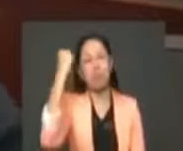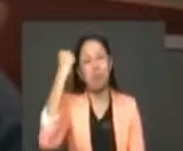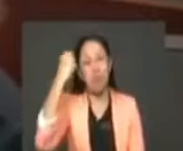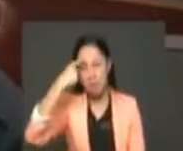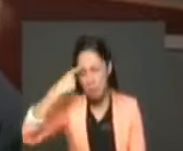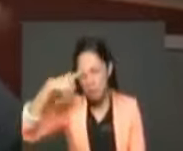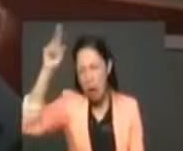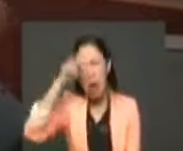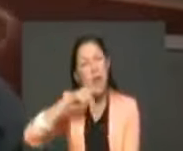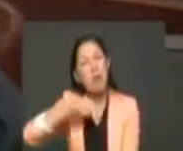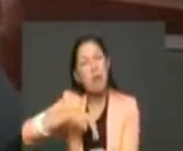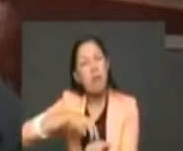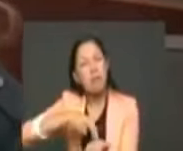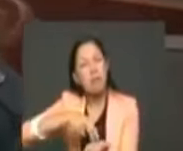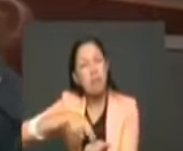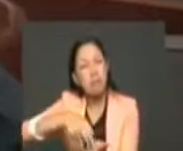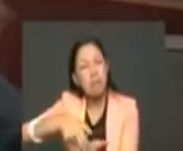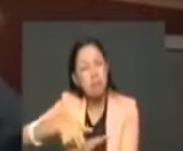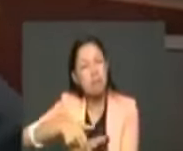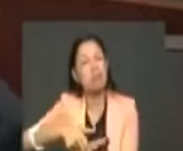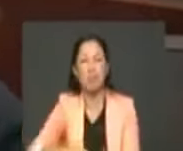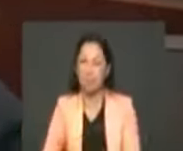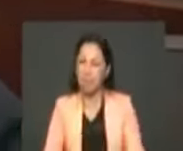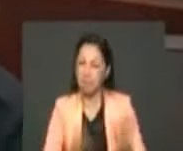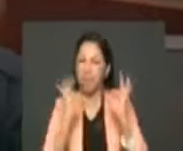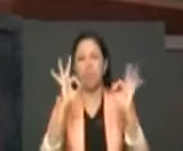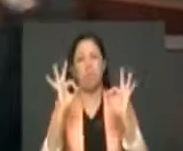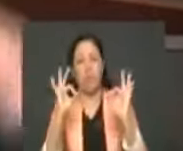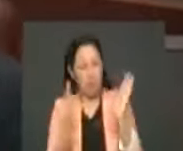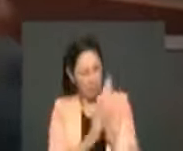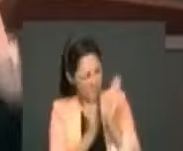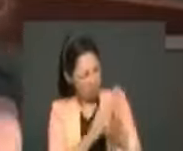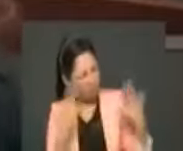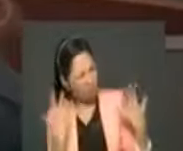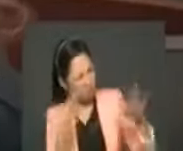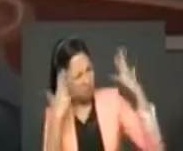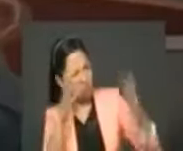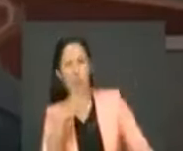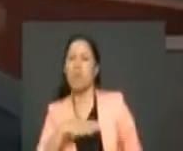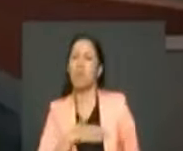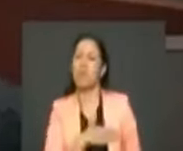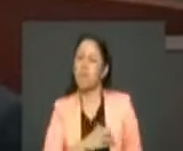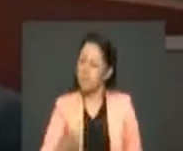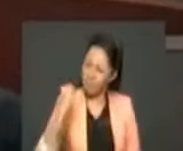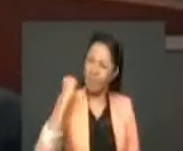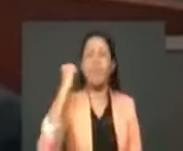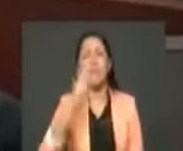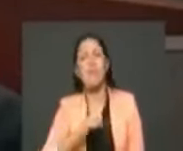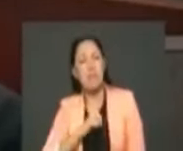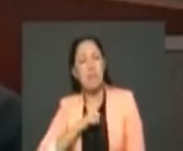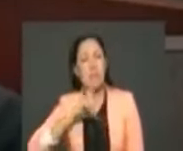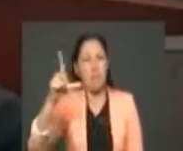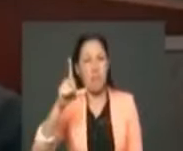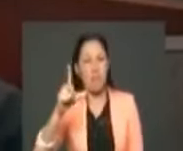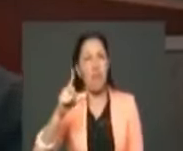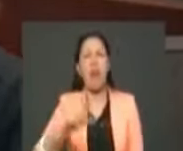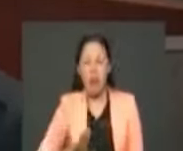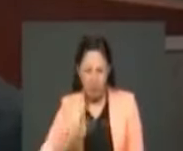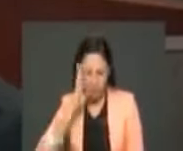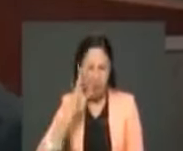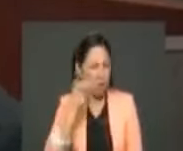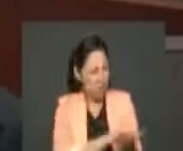encargó de relevar el peso específico del héroe en bronce, como lo tendrá en el